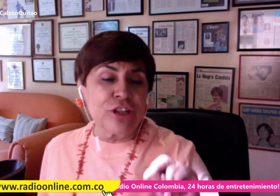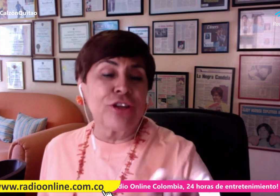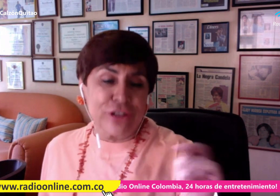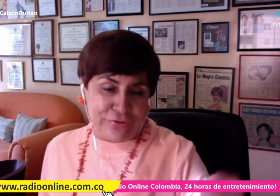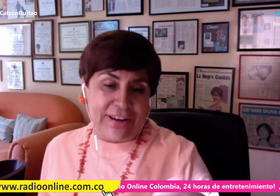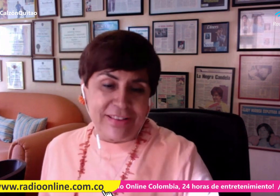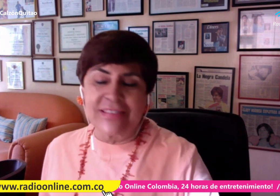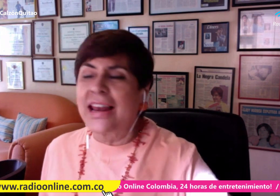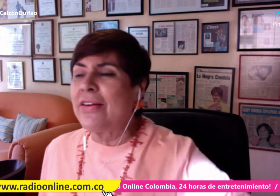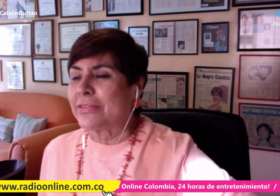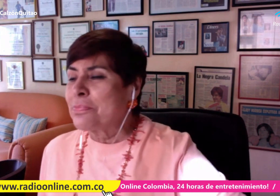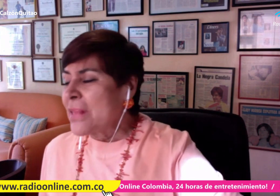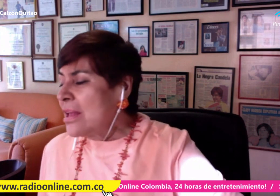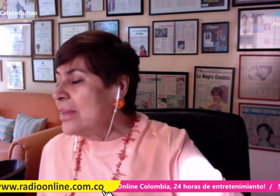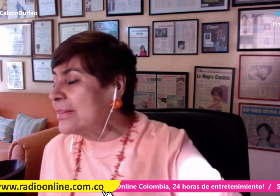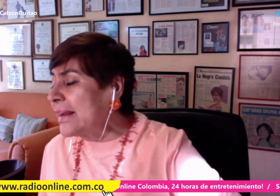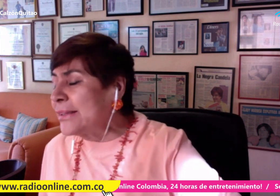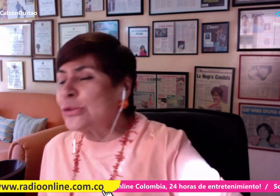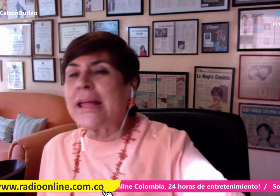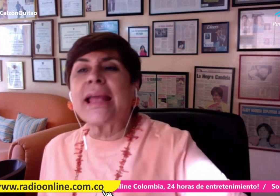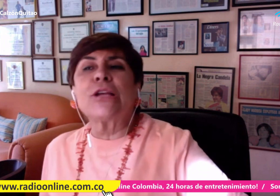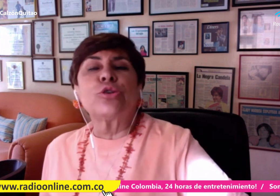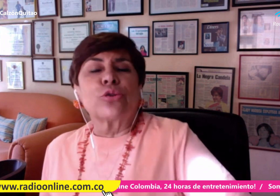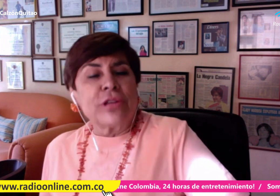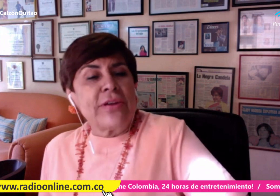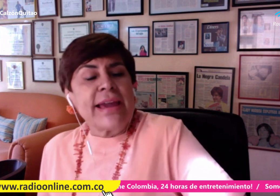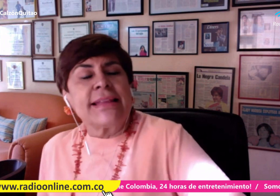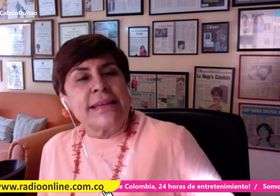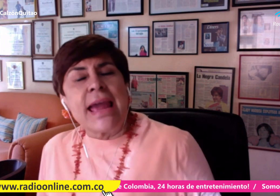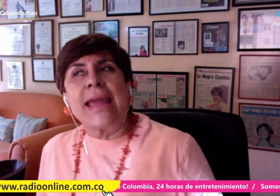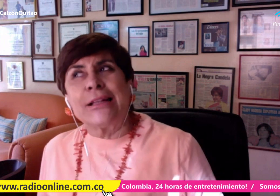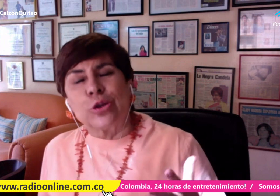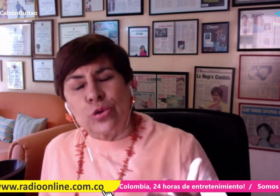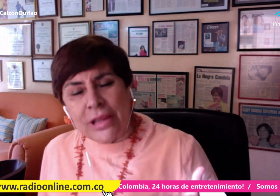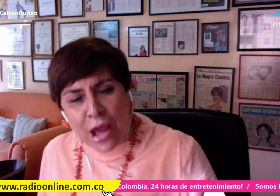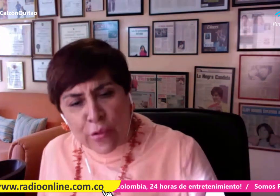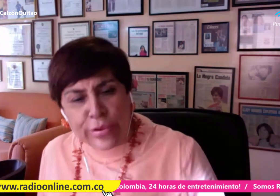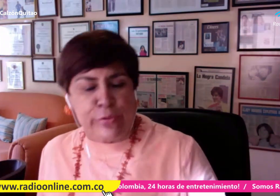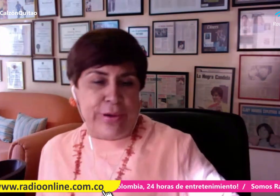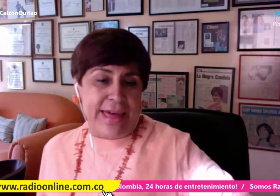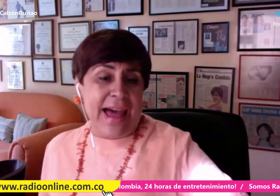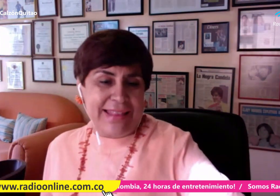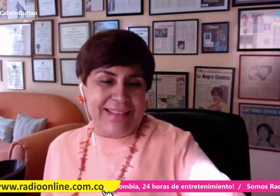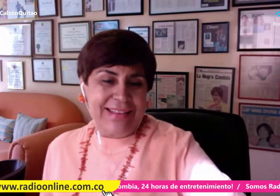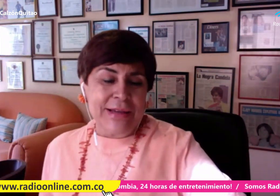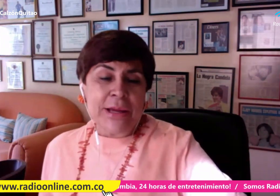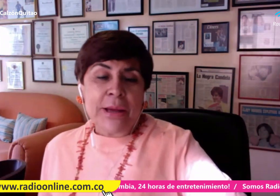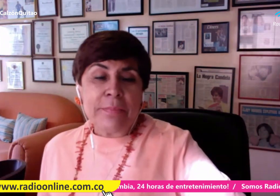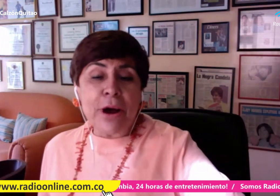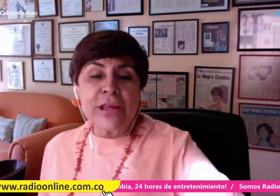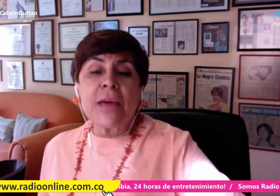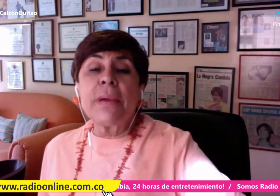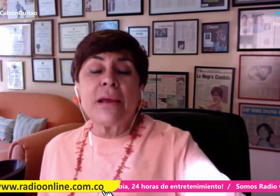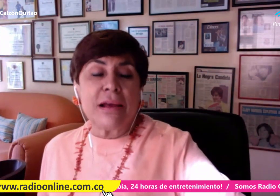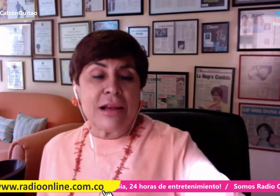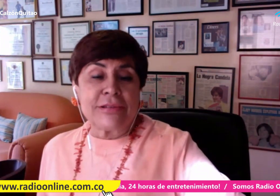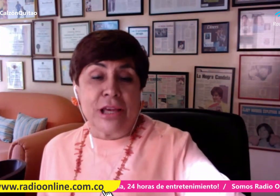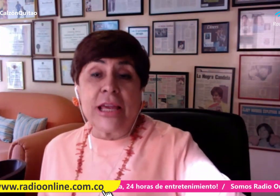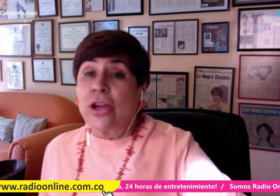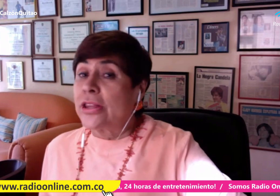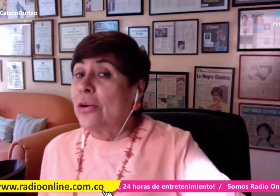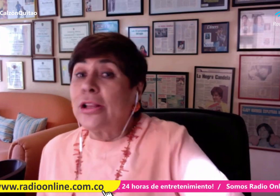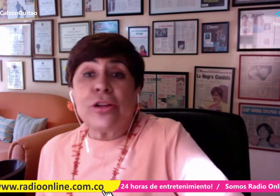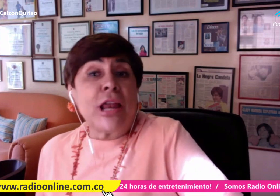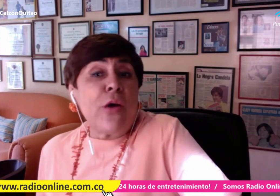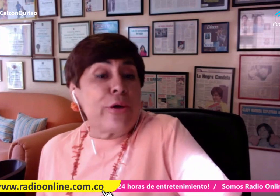vez. Sí, exactamente, estar en dos sitios diferentes a la vez. Y es que resulta que yo no sabía que tenía el don de la